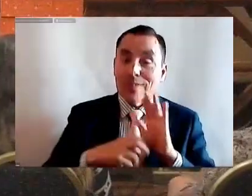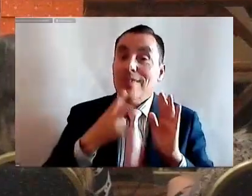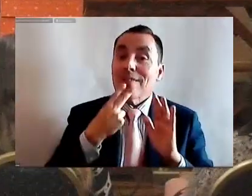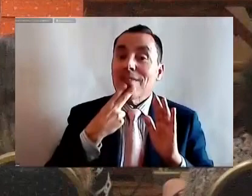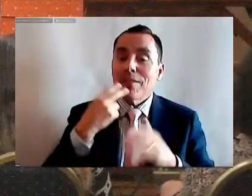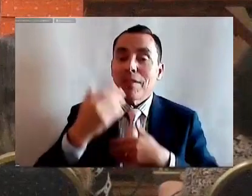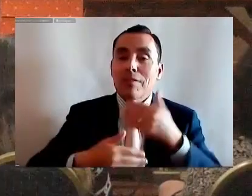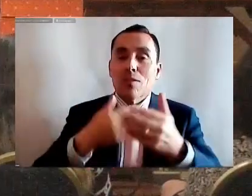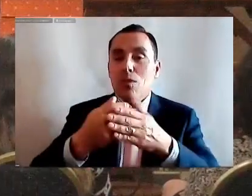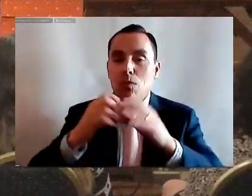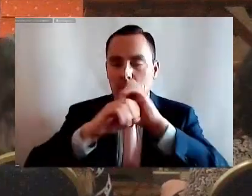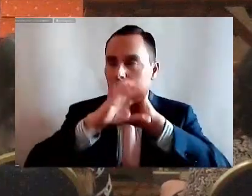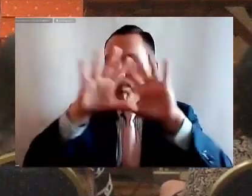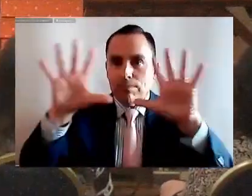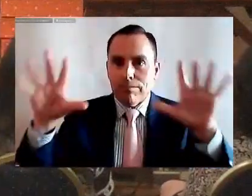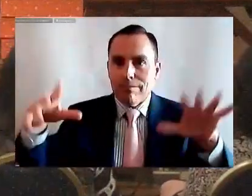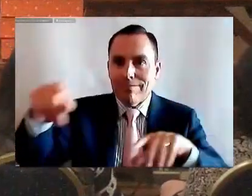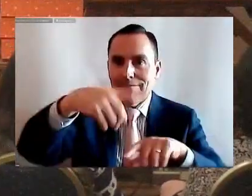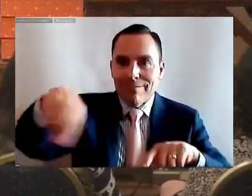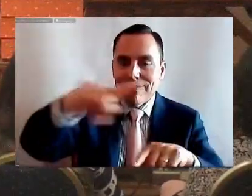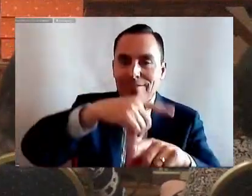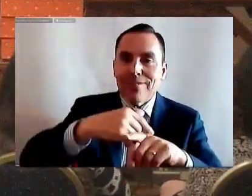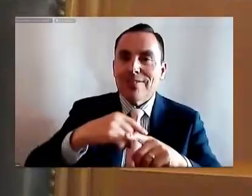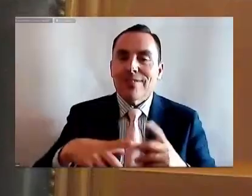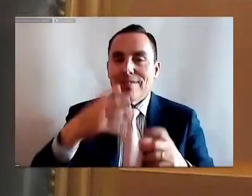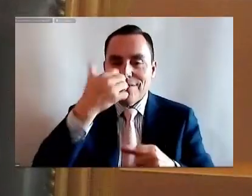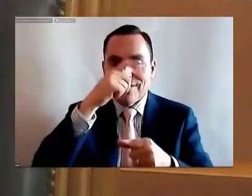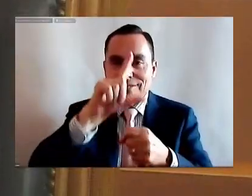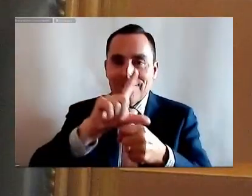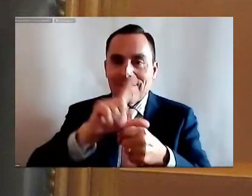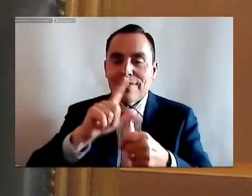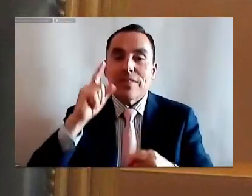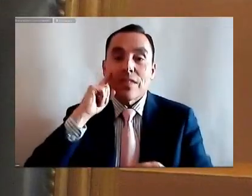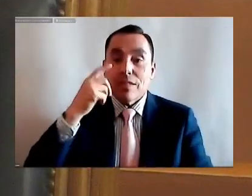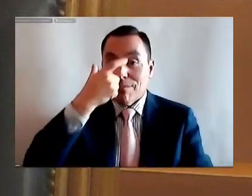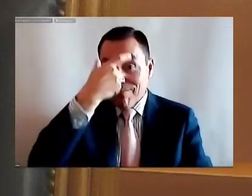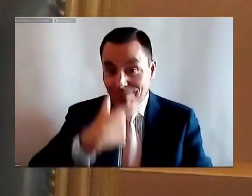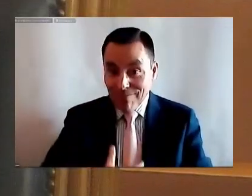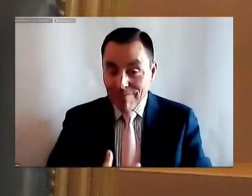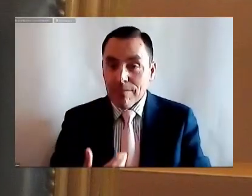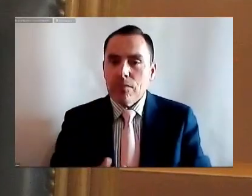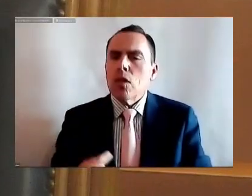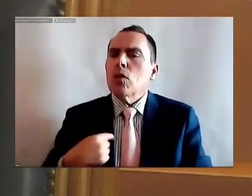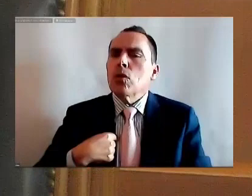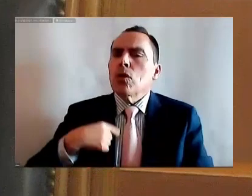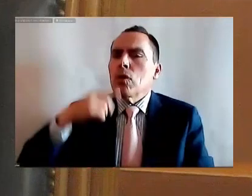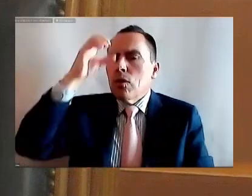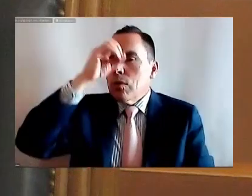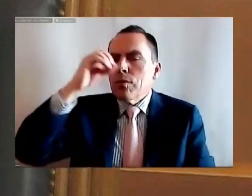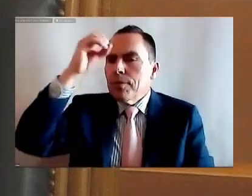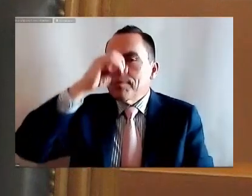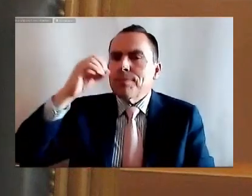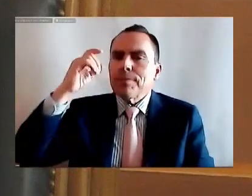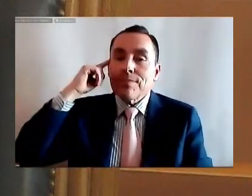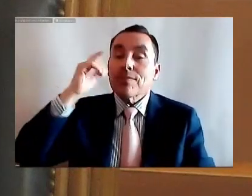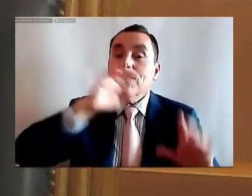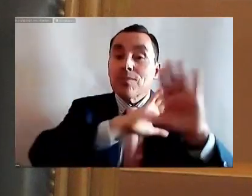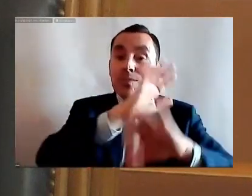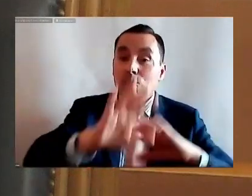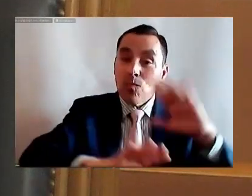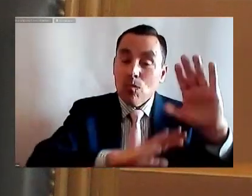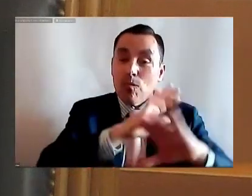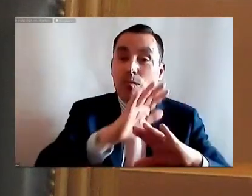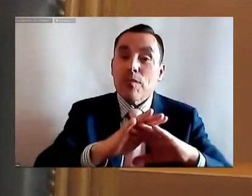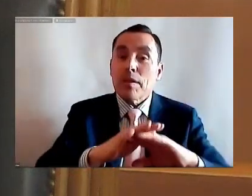laboral y que incluyen una dimensión personal. Me parece que los cuidados, es interesante